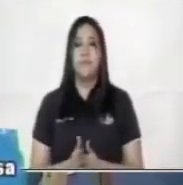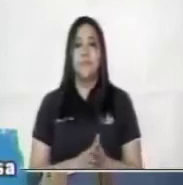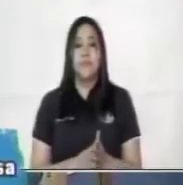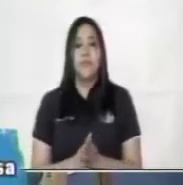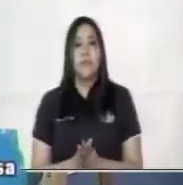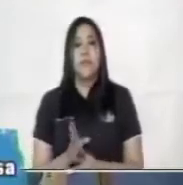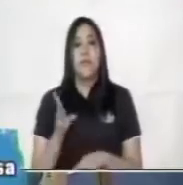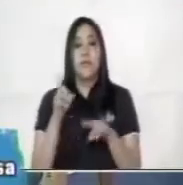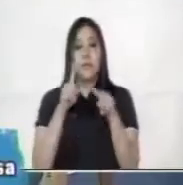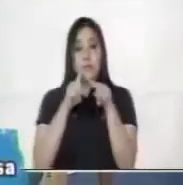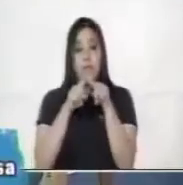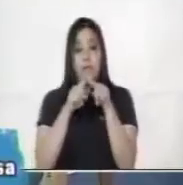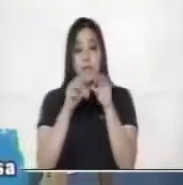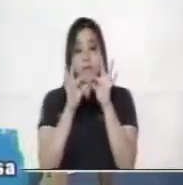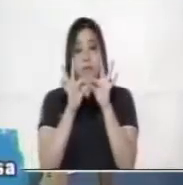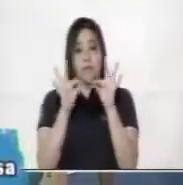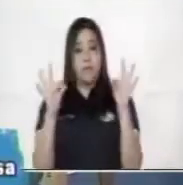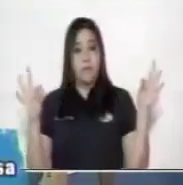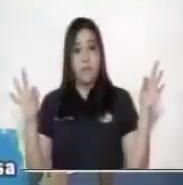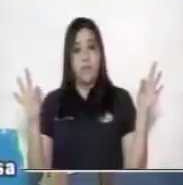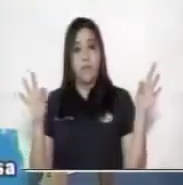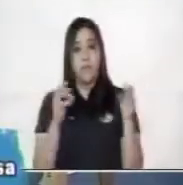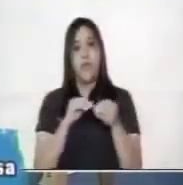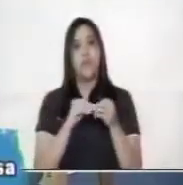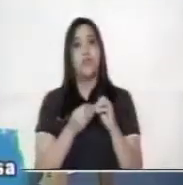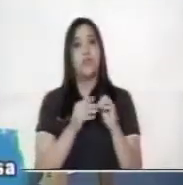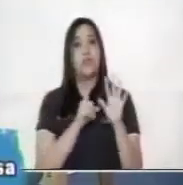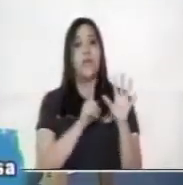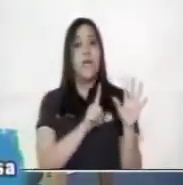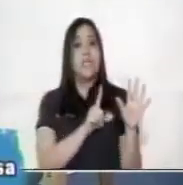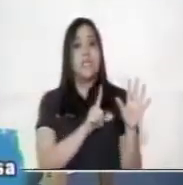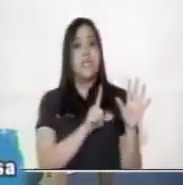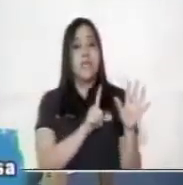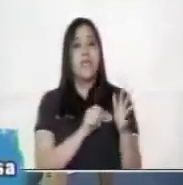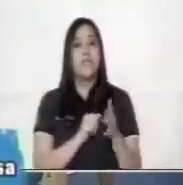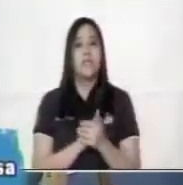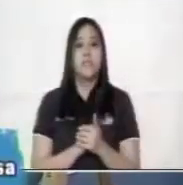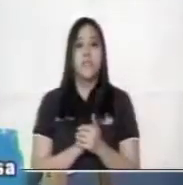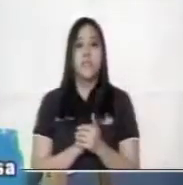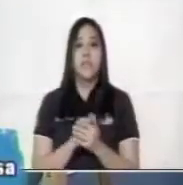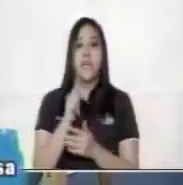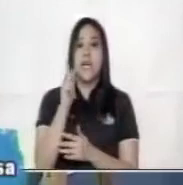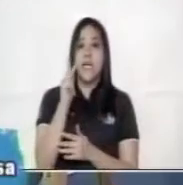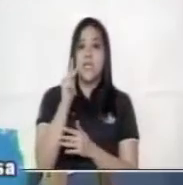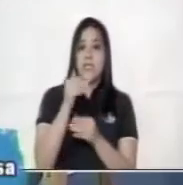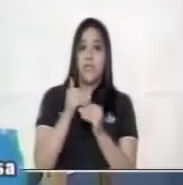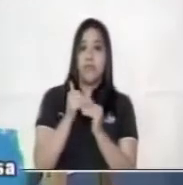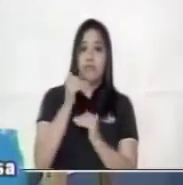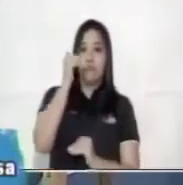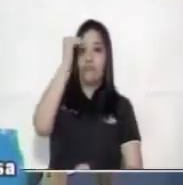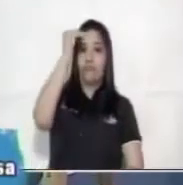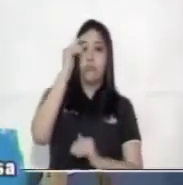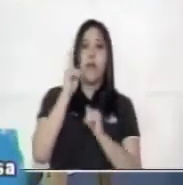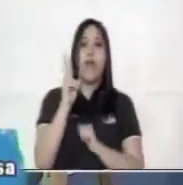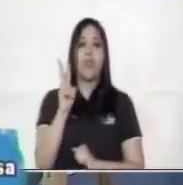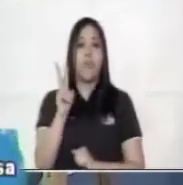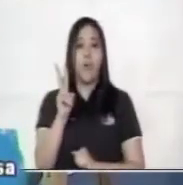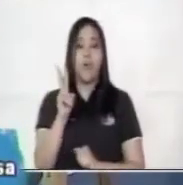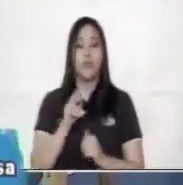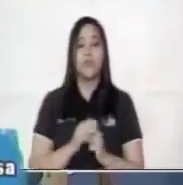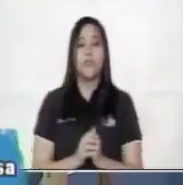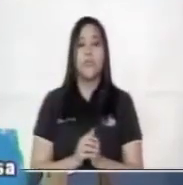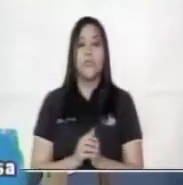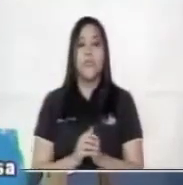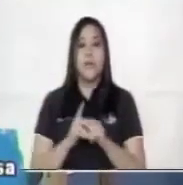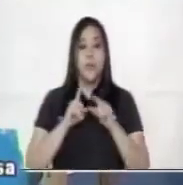Cuando X vale 6, Y vale 2. Y